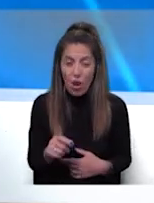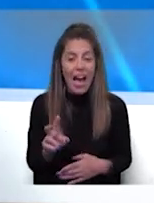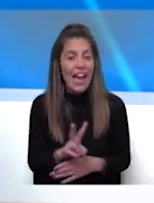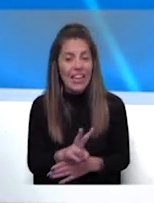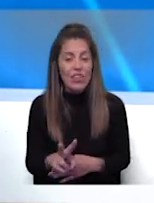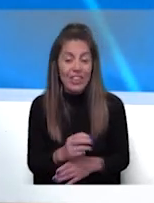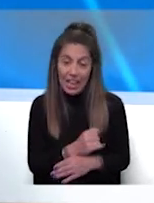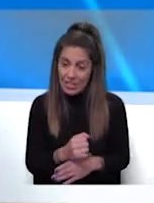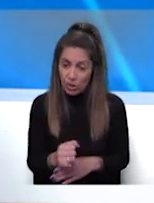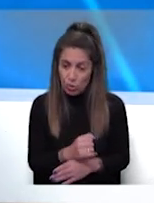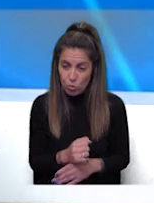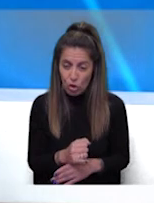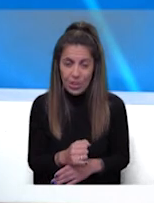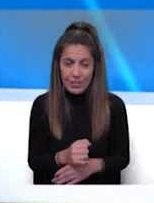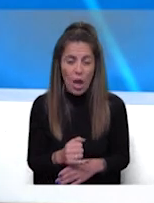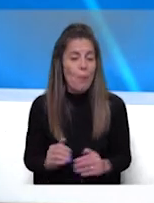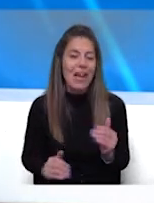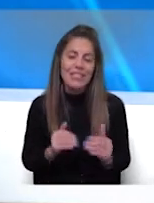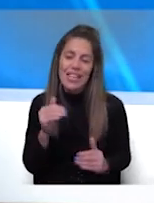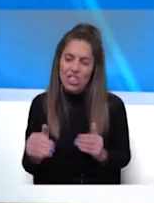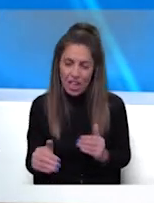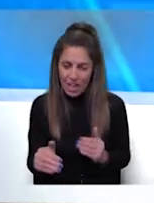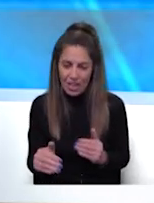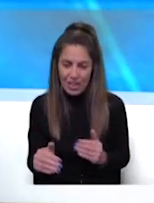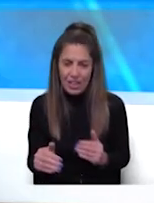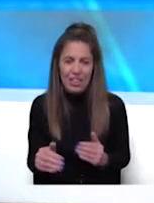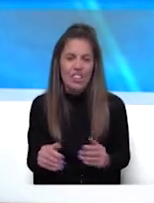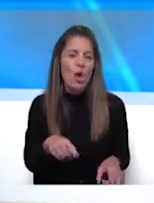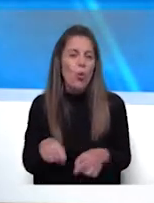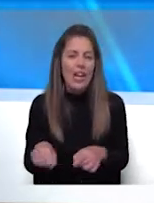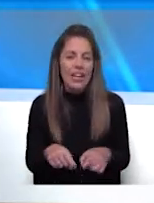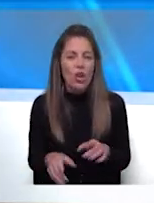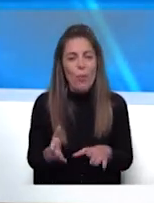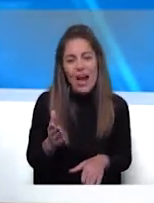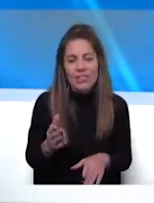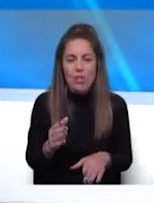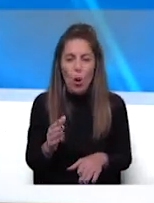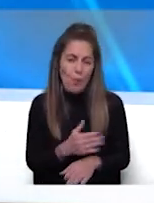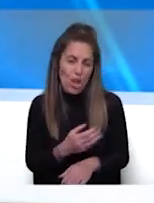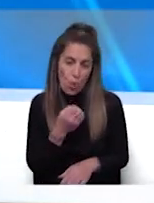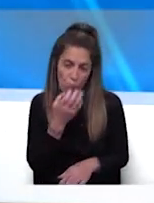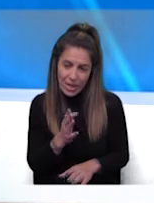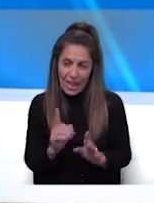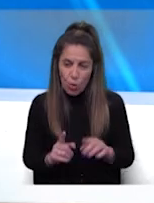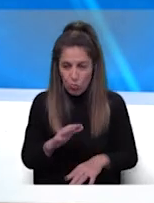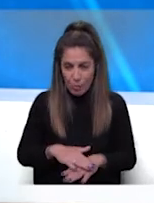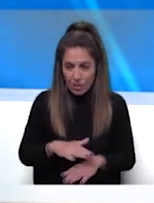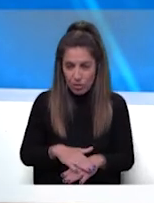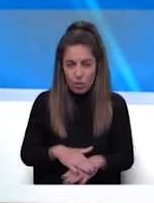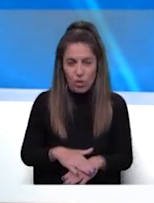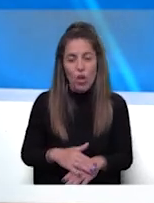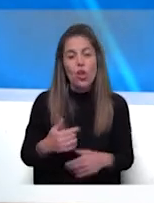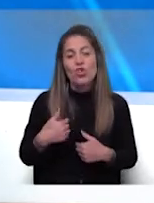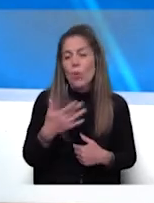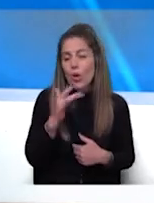a las instituciones más allá de una gestión más o menos buena en algún momento dado. Yo, por